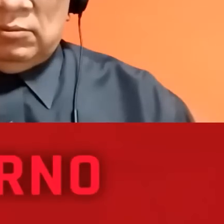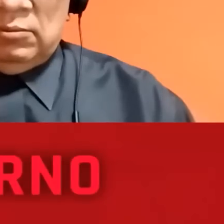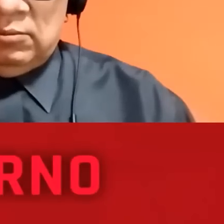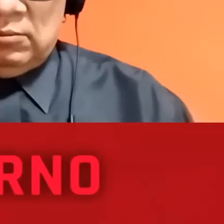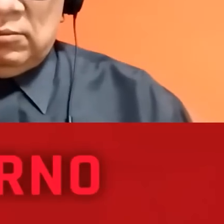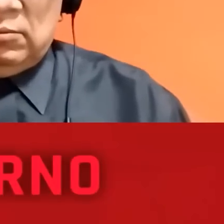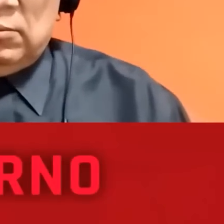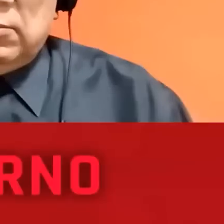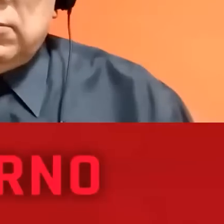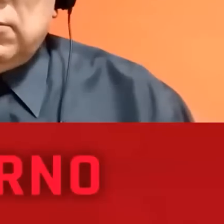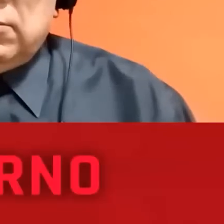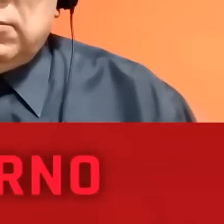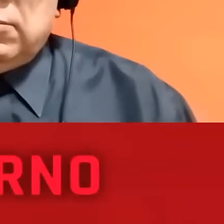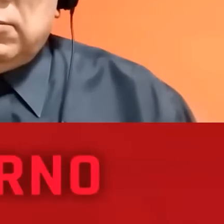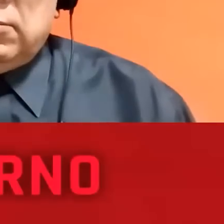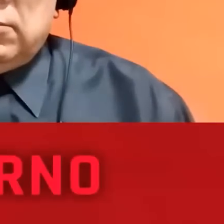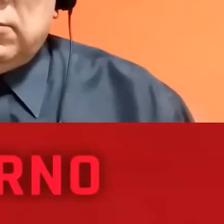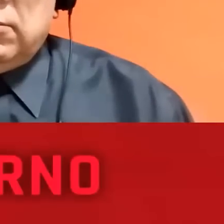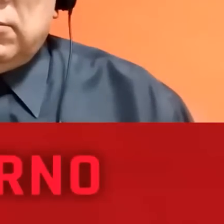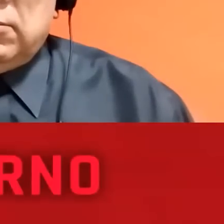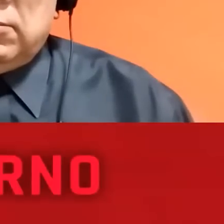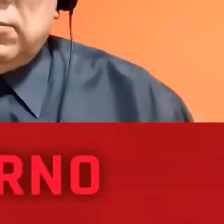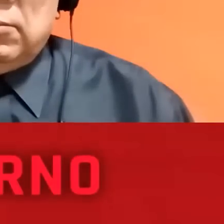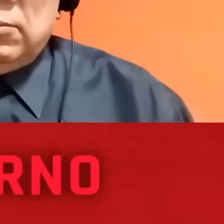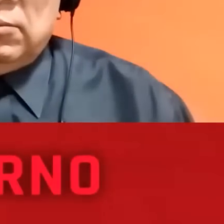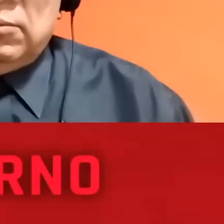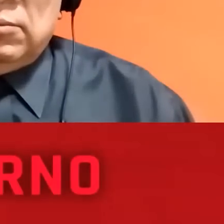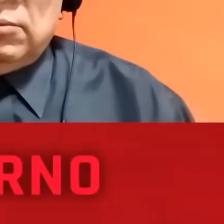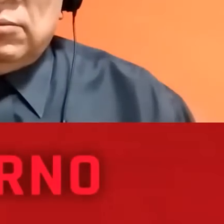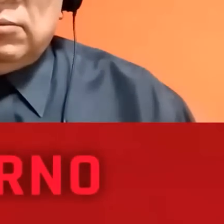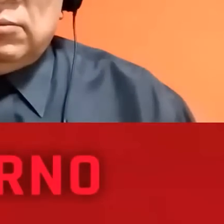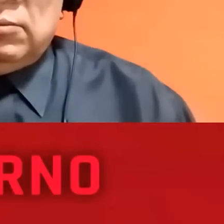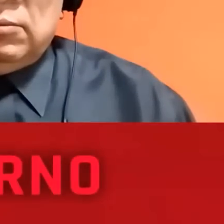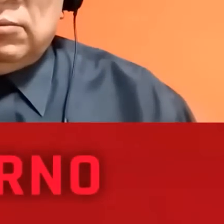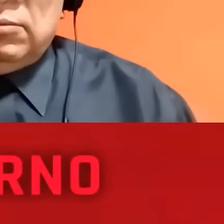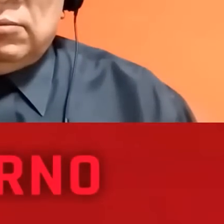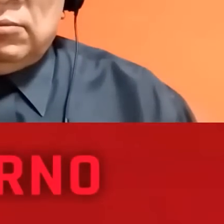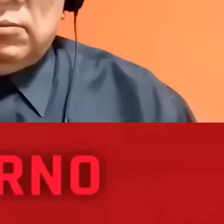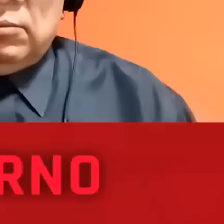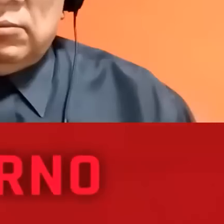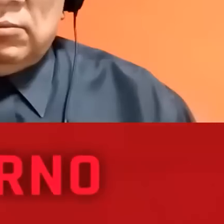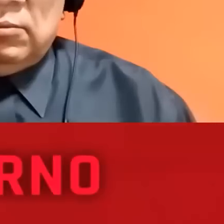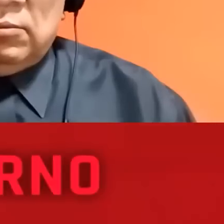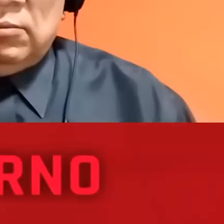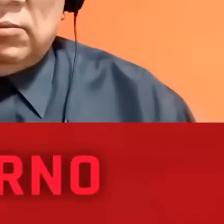del ejército, de la Policía Judicial Federal.